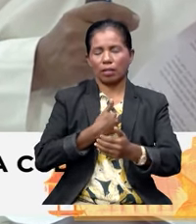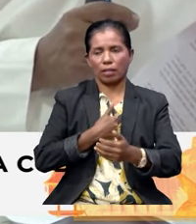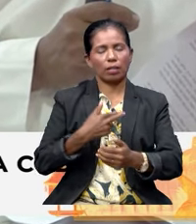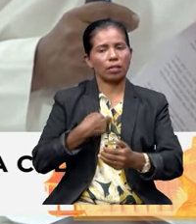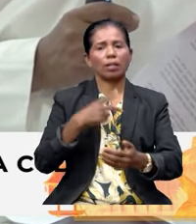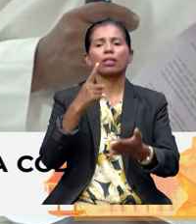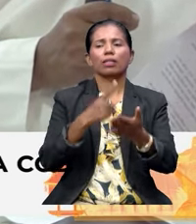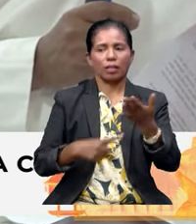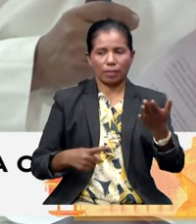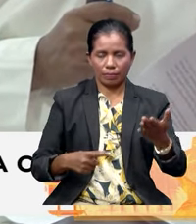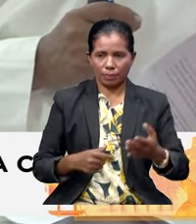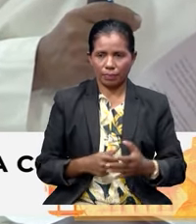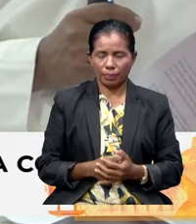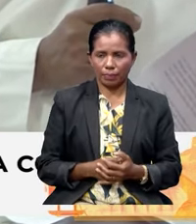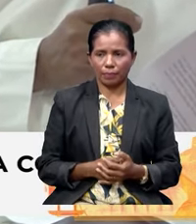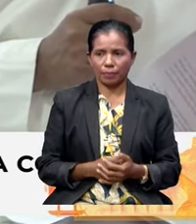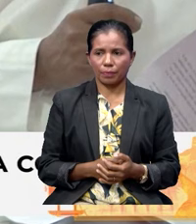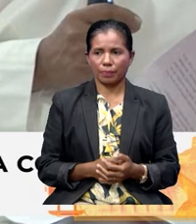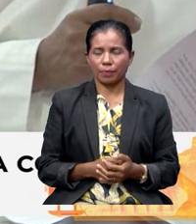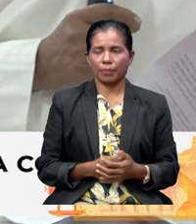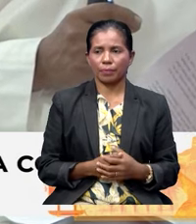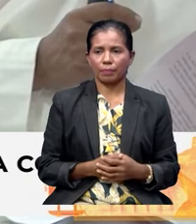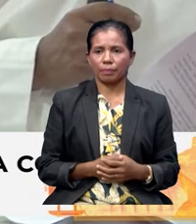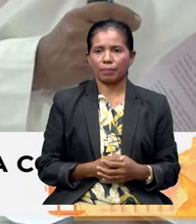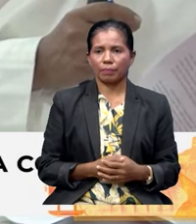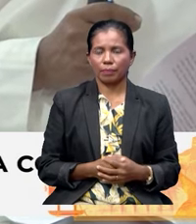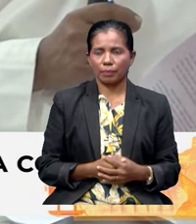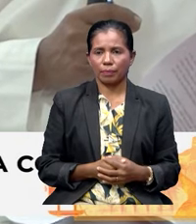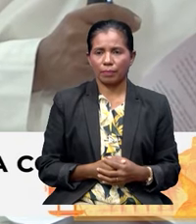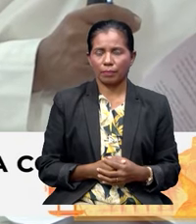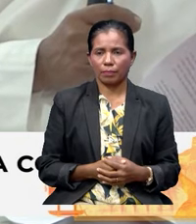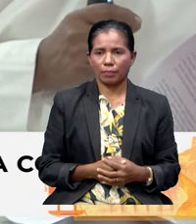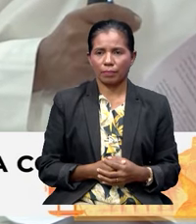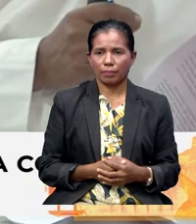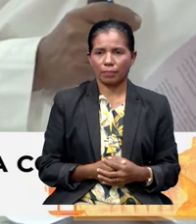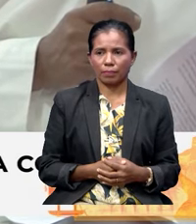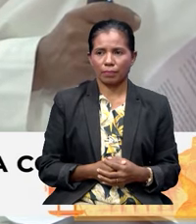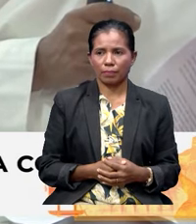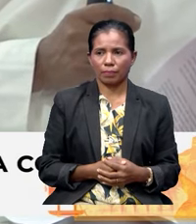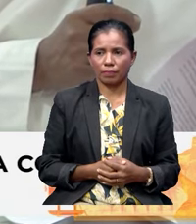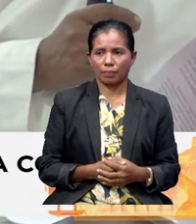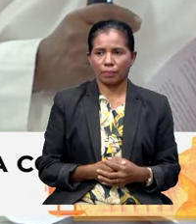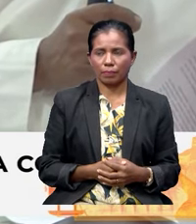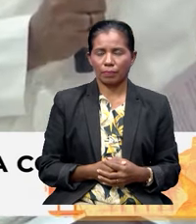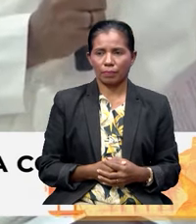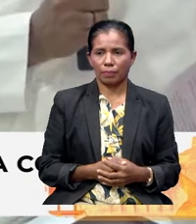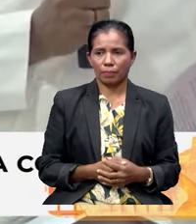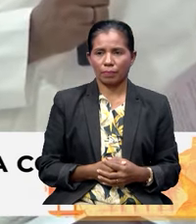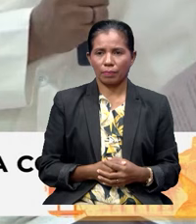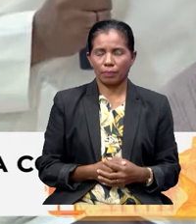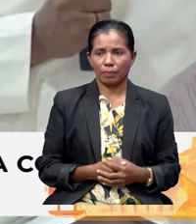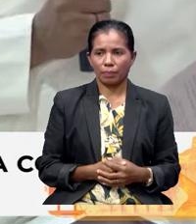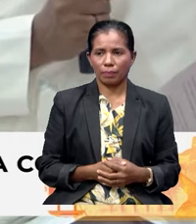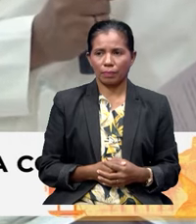Saira Macane. Capaces de vivir el Ucun Rasikan, ¿qué es? Y un